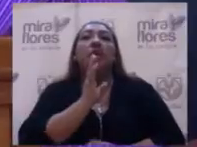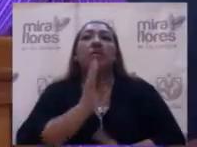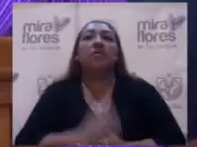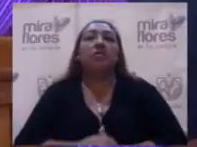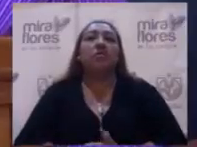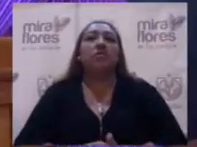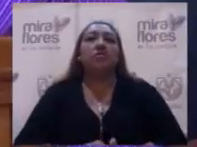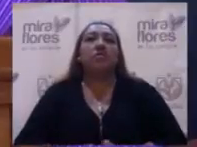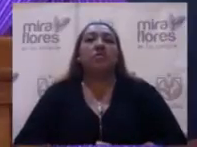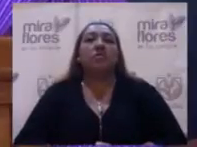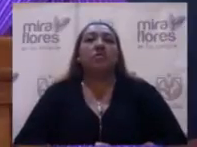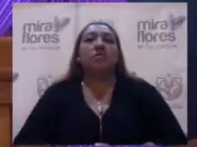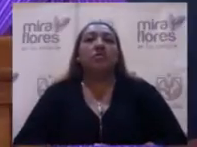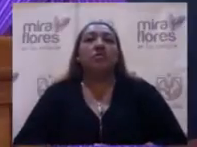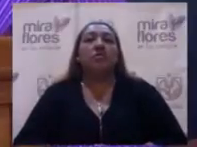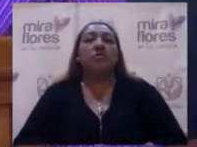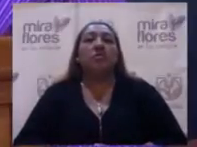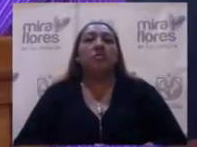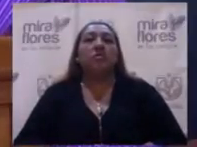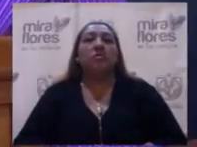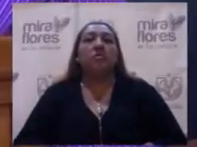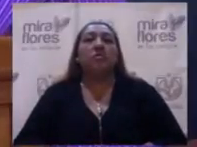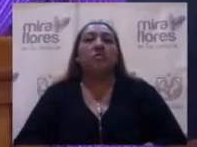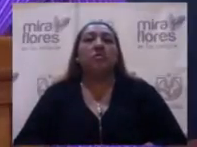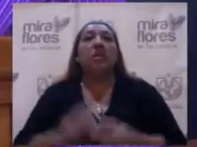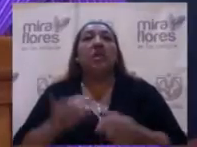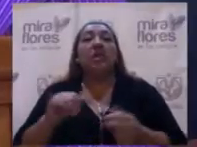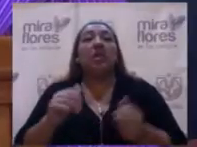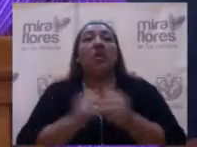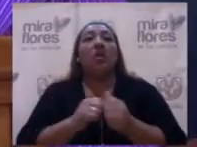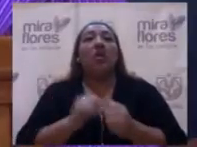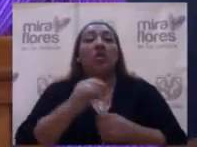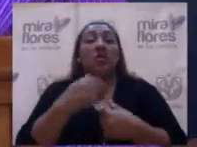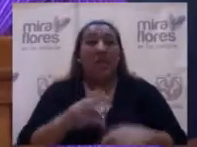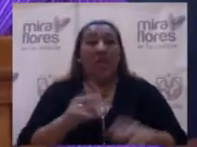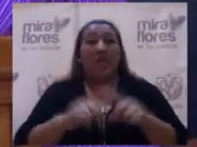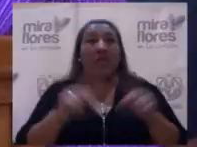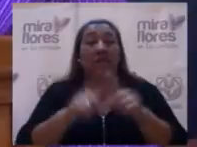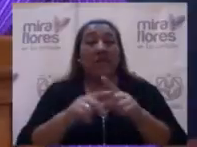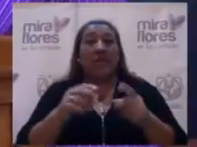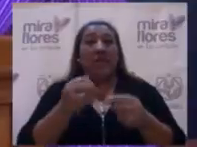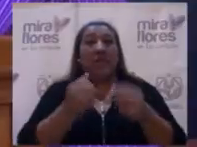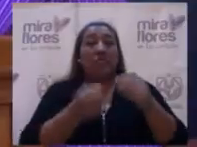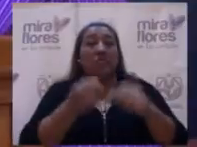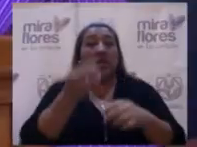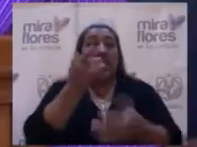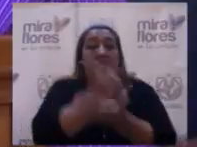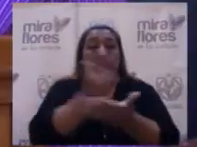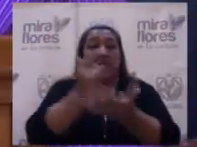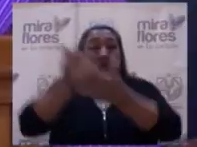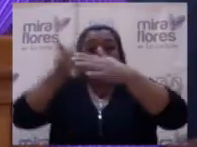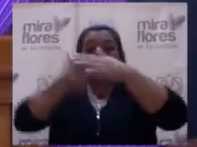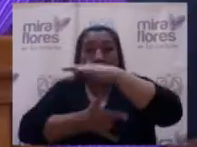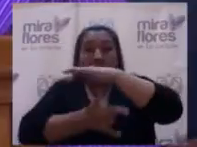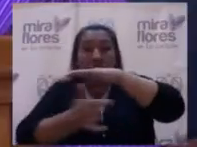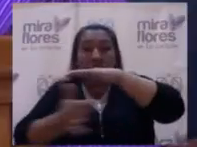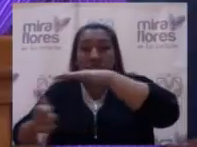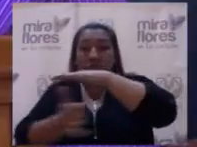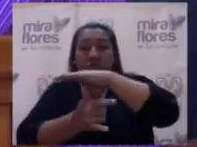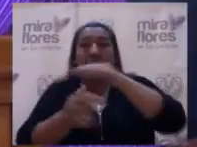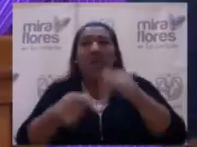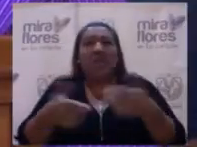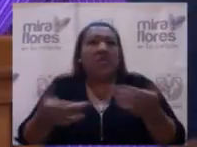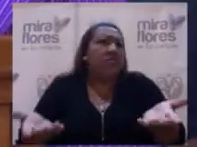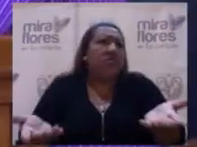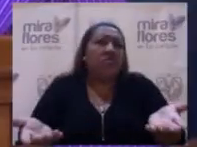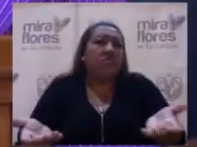de 10.000 estacionamientos, y con 500 que se han hecho subterráneos y con lo que se han quitado, el déficit va a ser